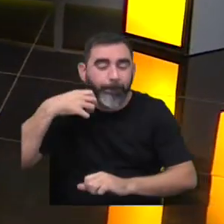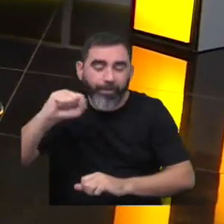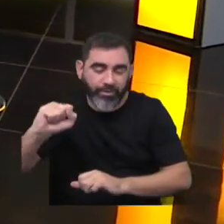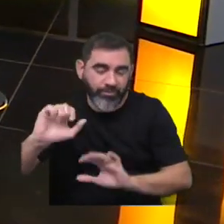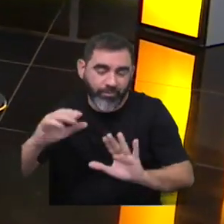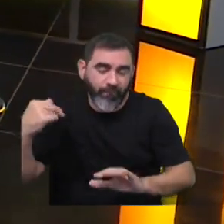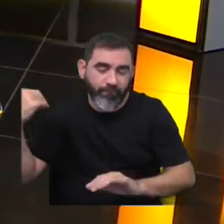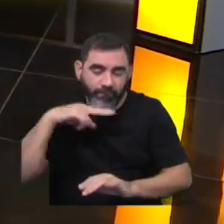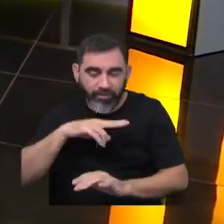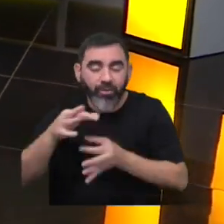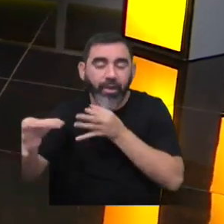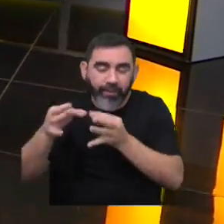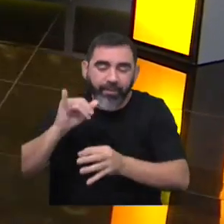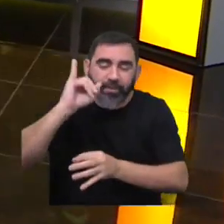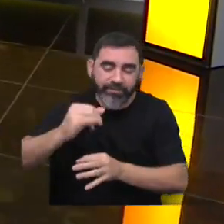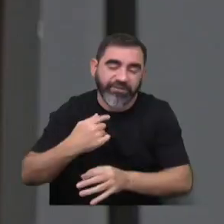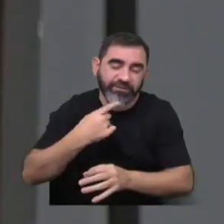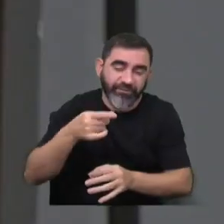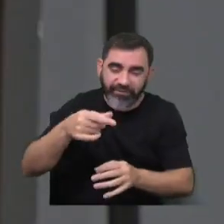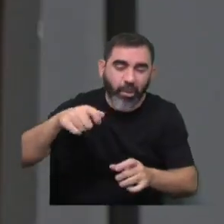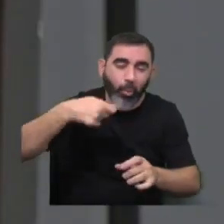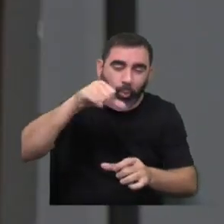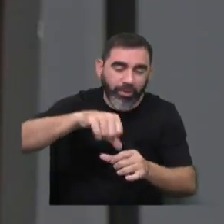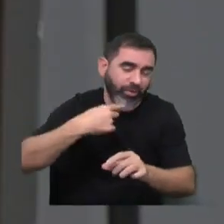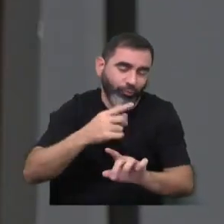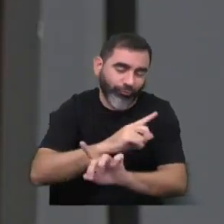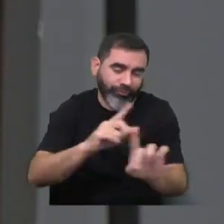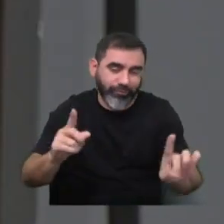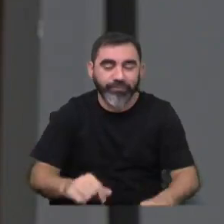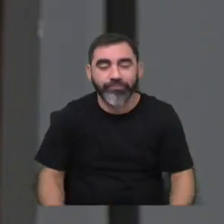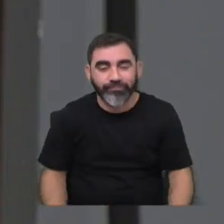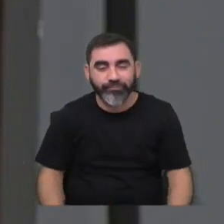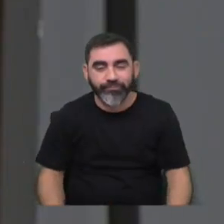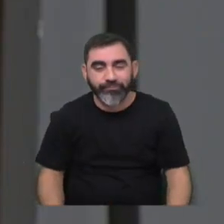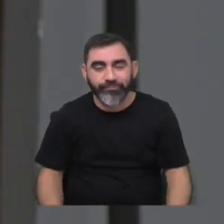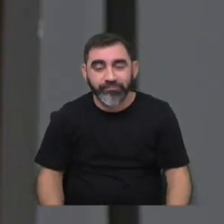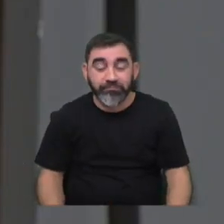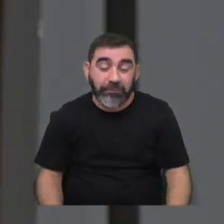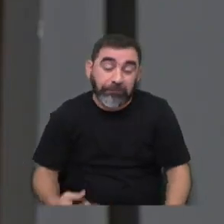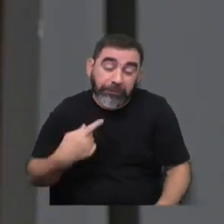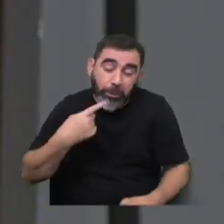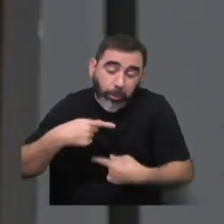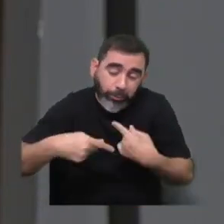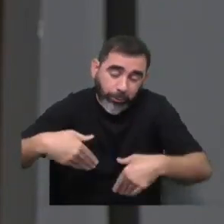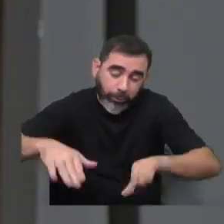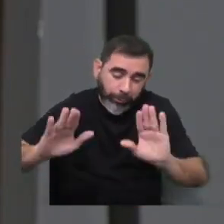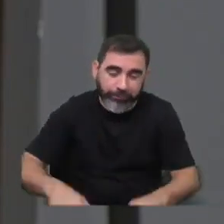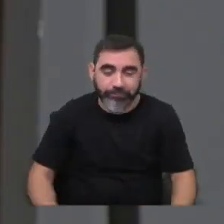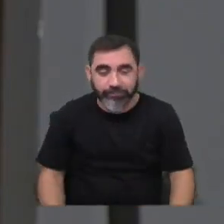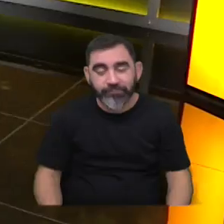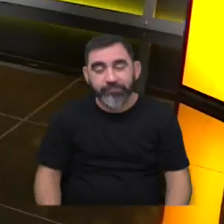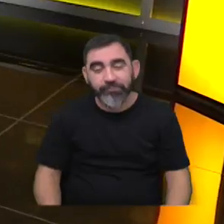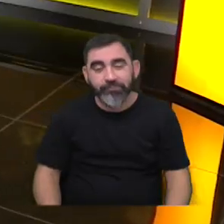otras estrategias que fueron las que Noela nos compartió. Y la cucharita, si les resulta, sigan usándolo, que mal no les va a hacer, así